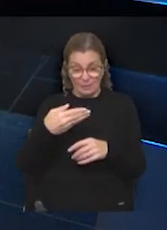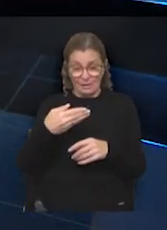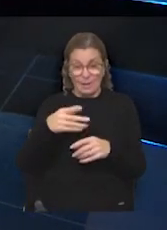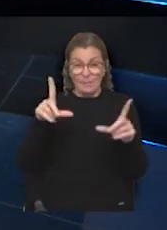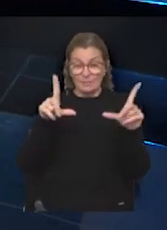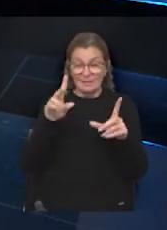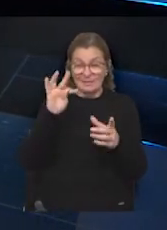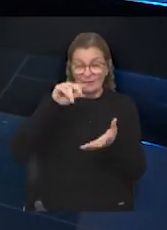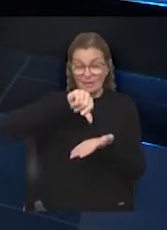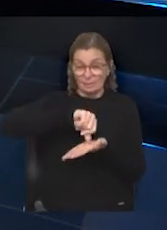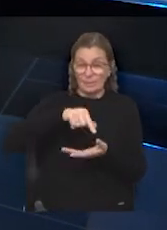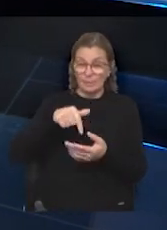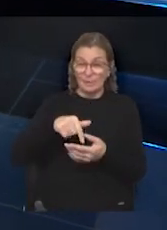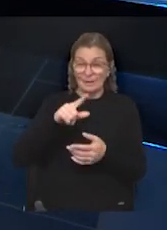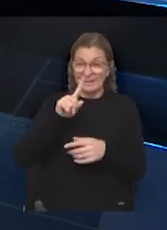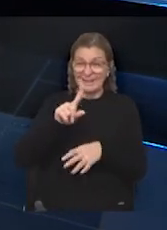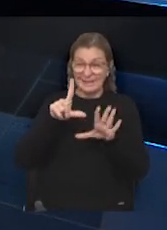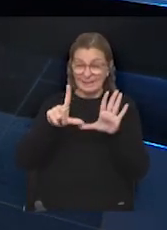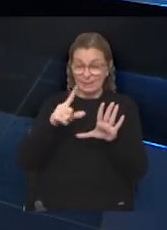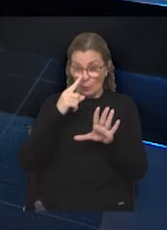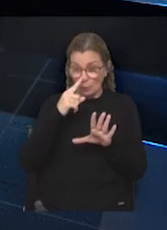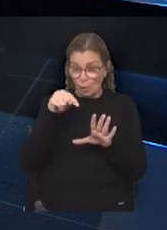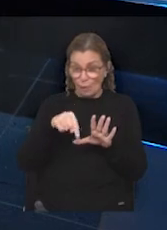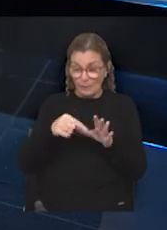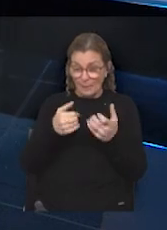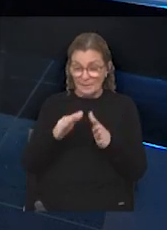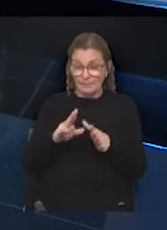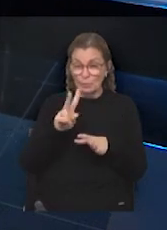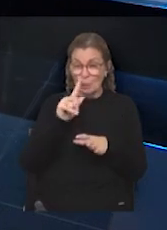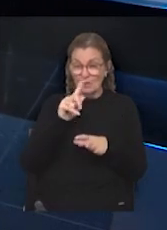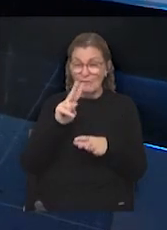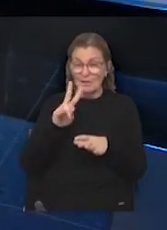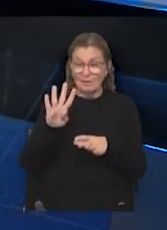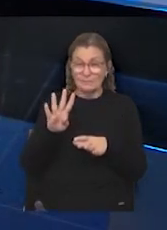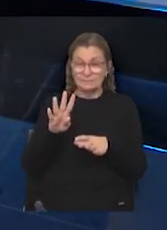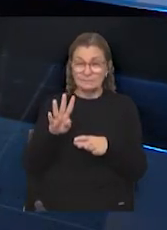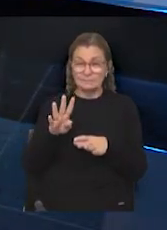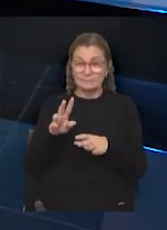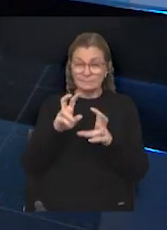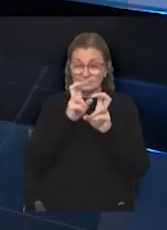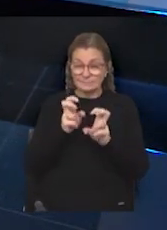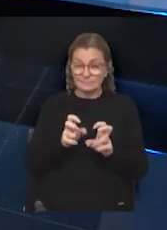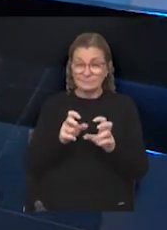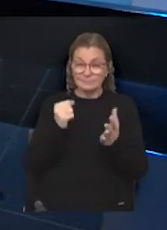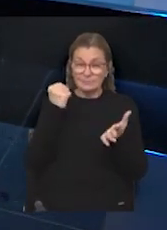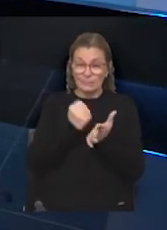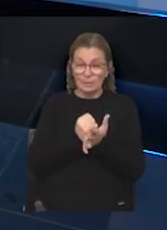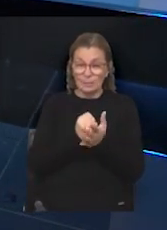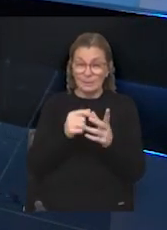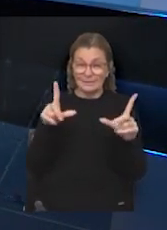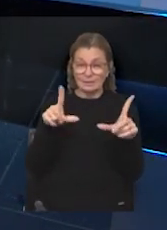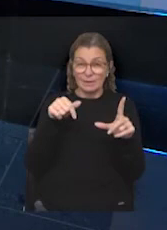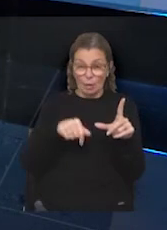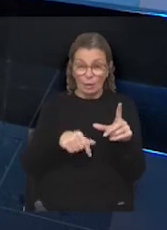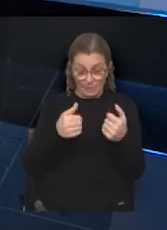programa Y a partir de hoy 17 de junio partir de hoy qué de 2024 soy Med oficial semiólogo y analista marca en programa televisivo desde